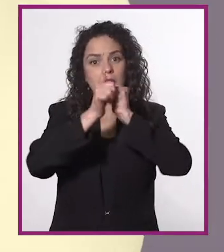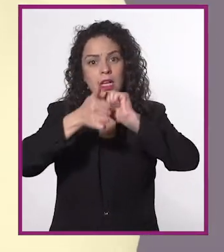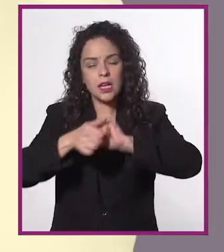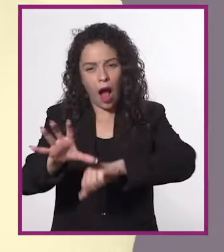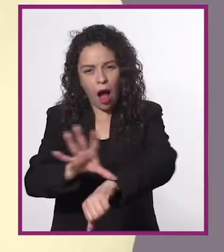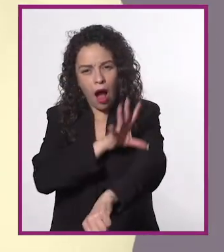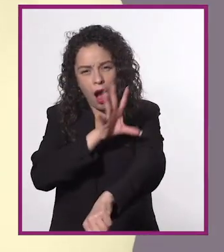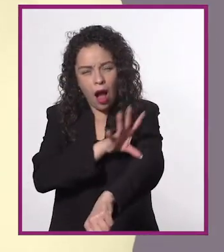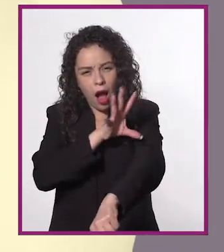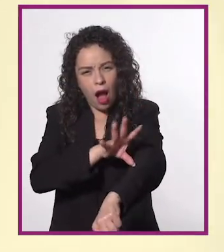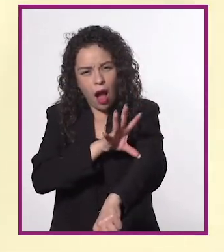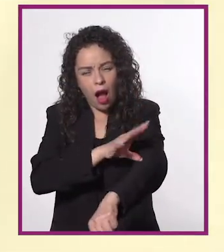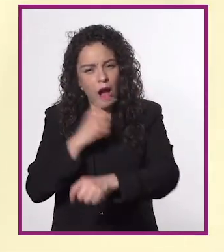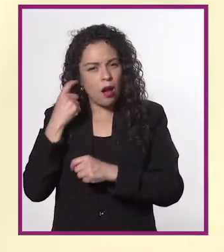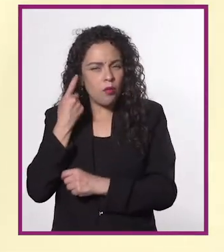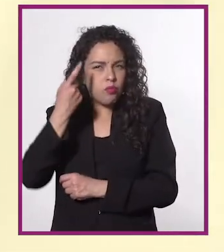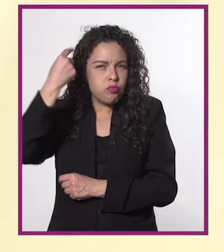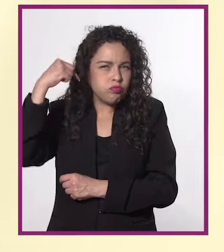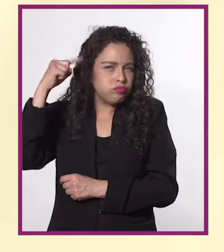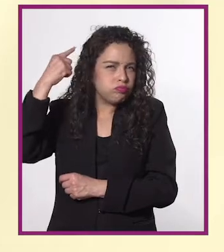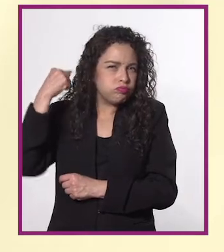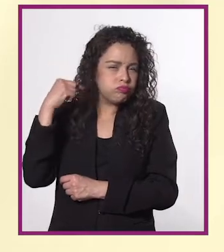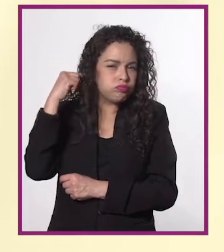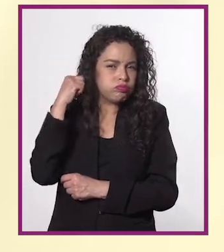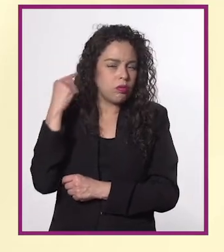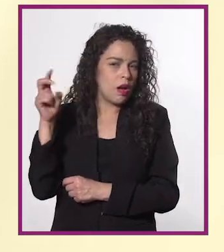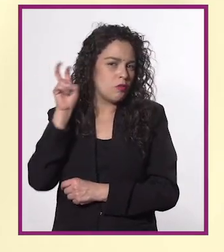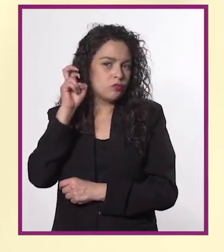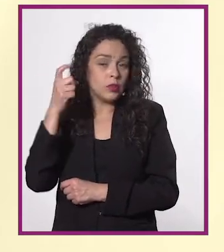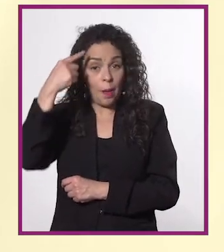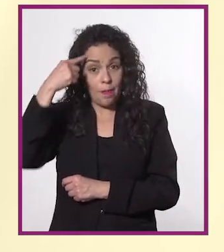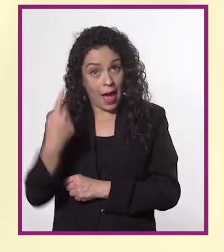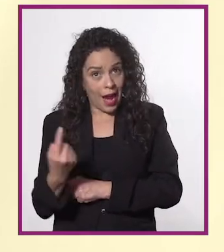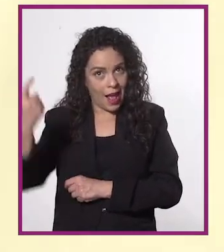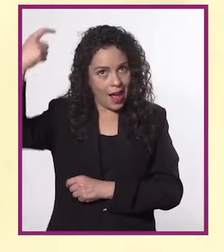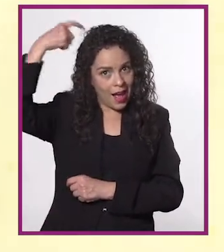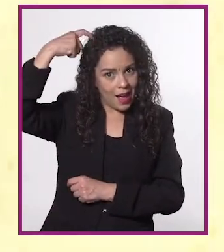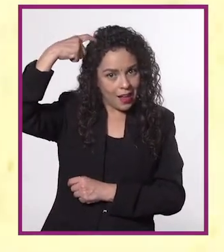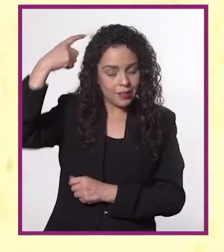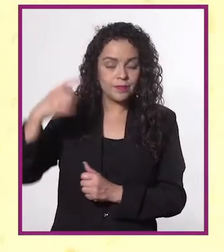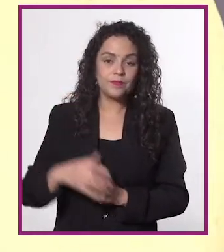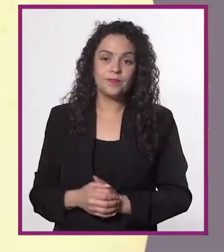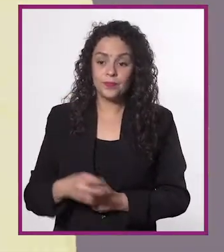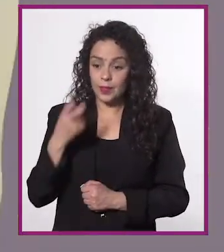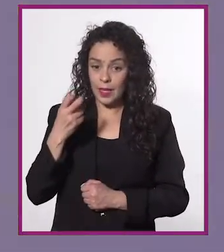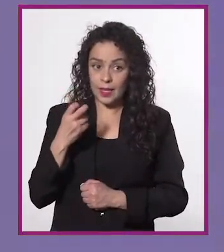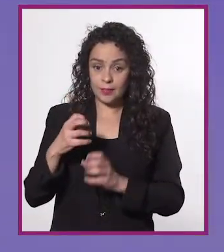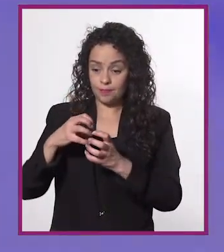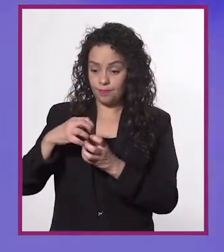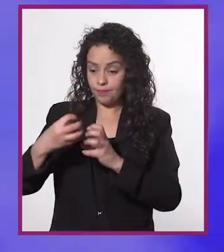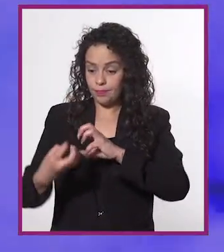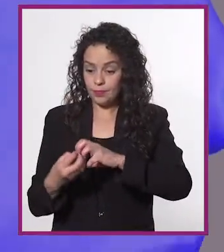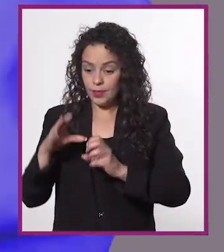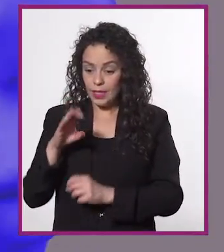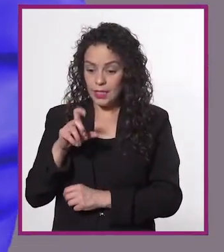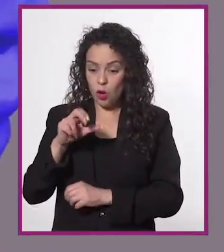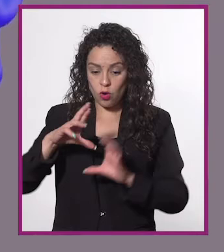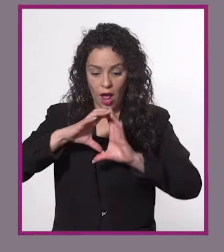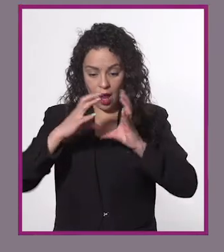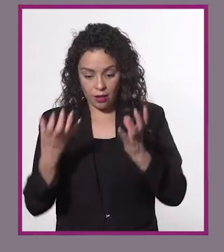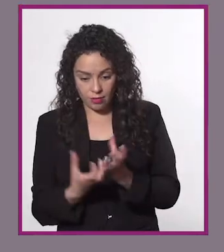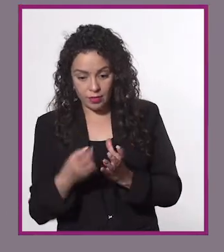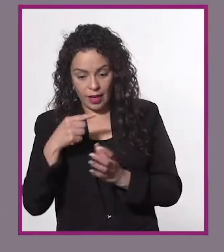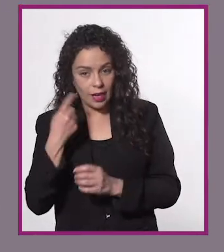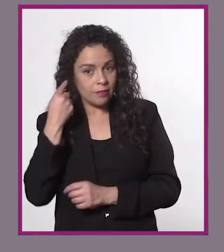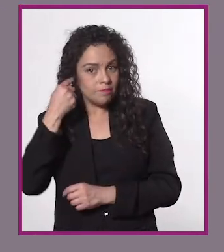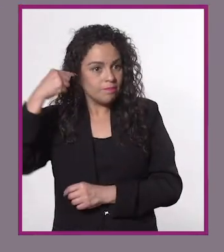movimiento que se transforma en señales eléctricas que viajan a través del nervio auditivo hacia el cerebro. Las células que transmiten las señales de